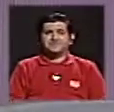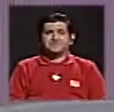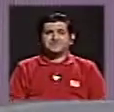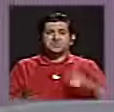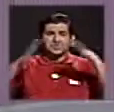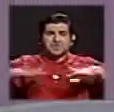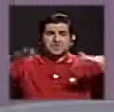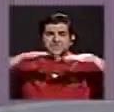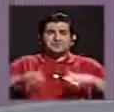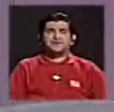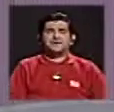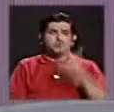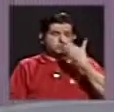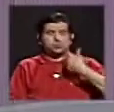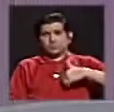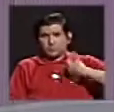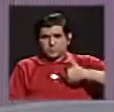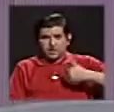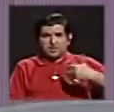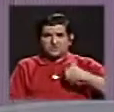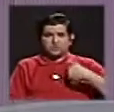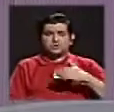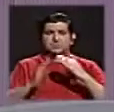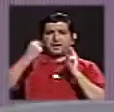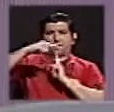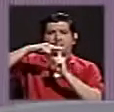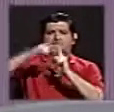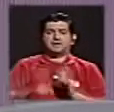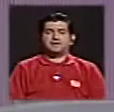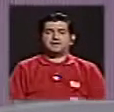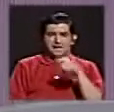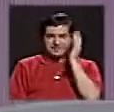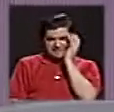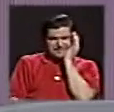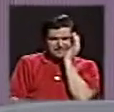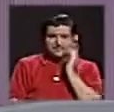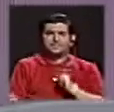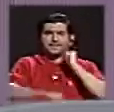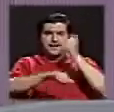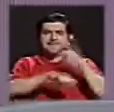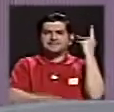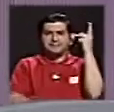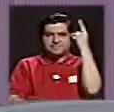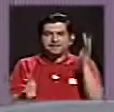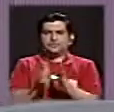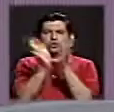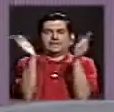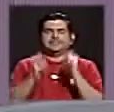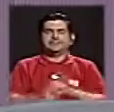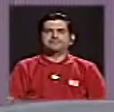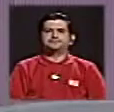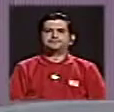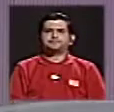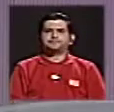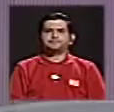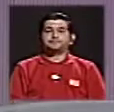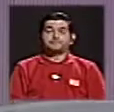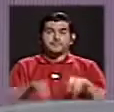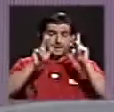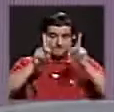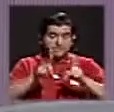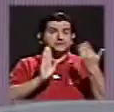los mismos espacios, los mismos privilegios para la Iglesia. Y que eso, lo preocupante es que determinan las políticas públicas. Y